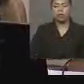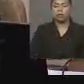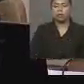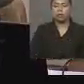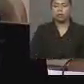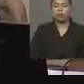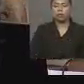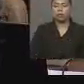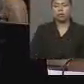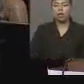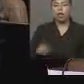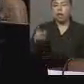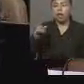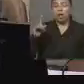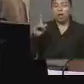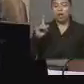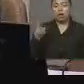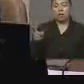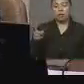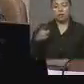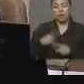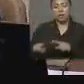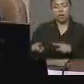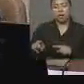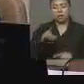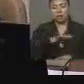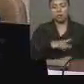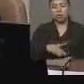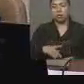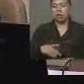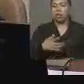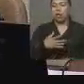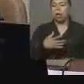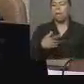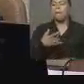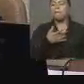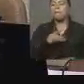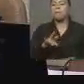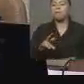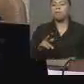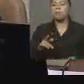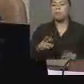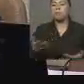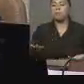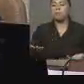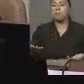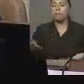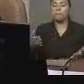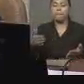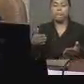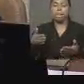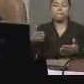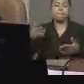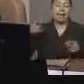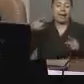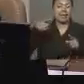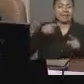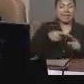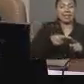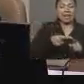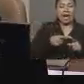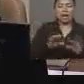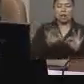dejar al abandono la necesidad de fortalecer la educación pública para llegar a un sistema de provisión